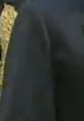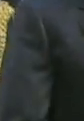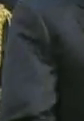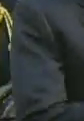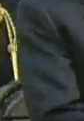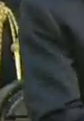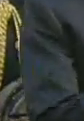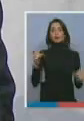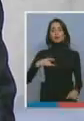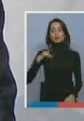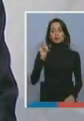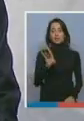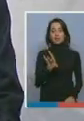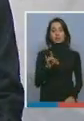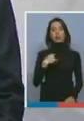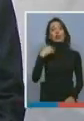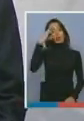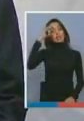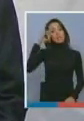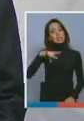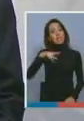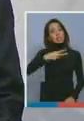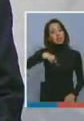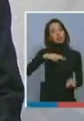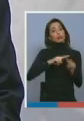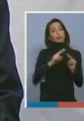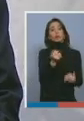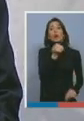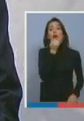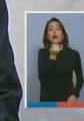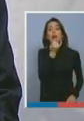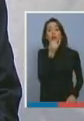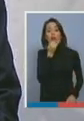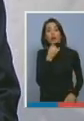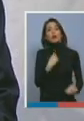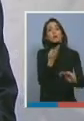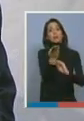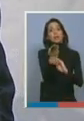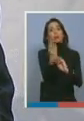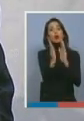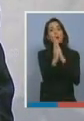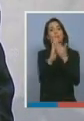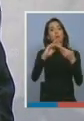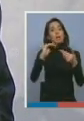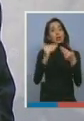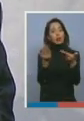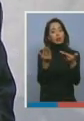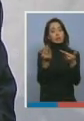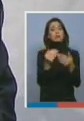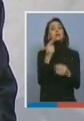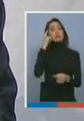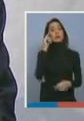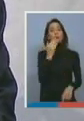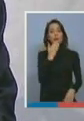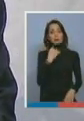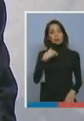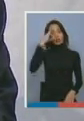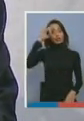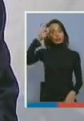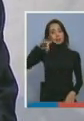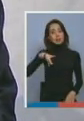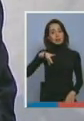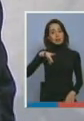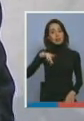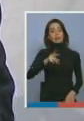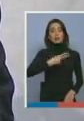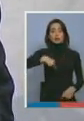perdón. Sé que hemos cometido errores y pido perdón por ellos. Pero también sé